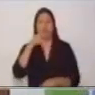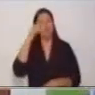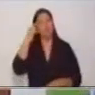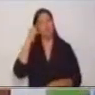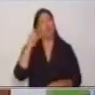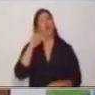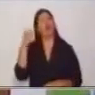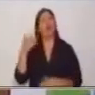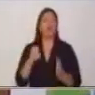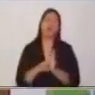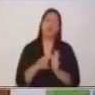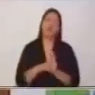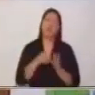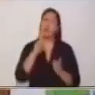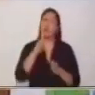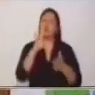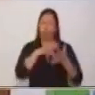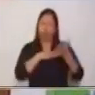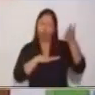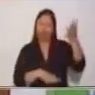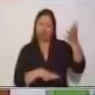texto informativo.